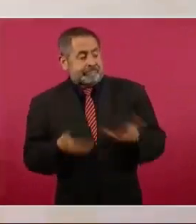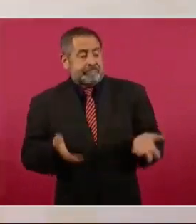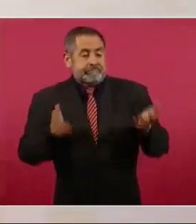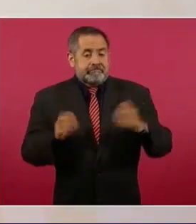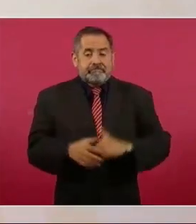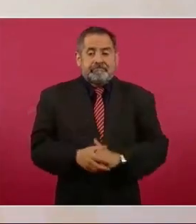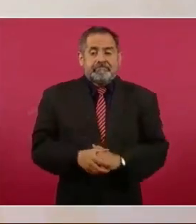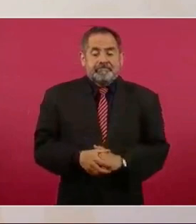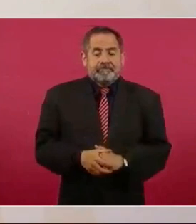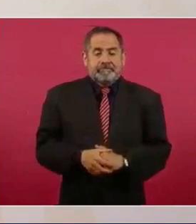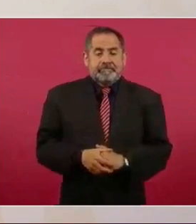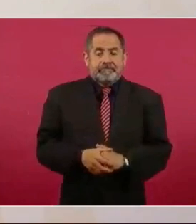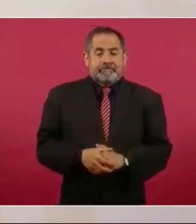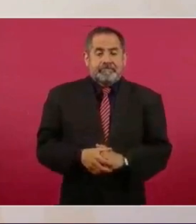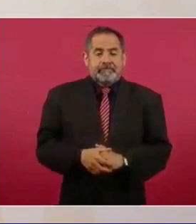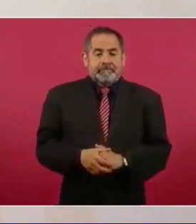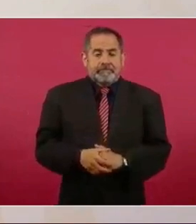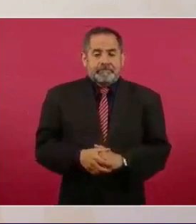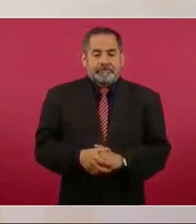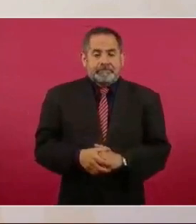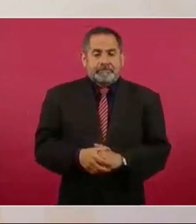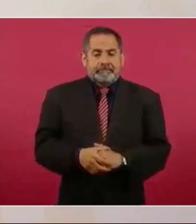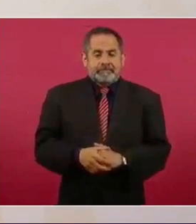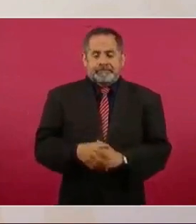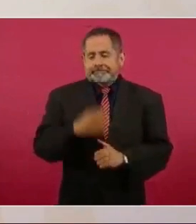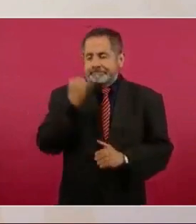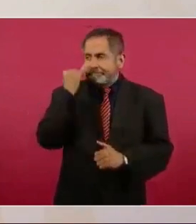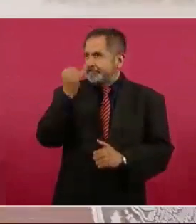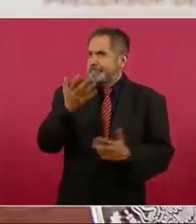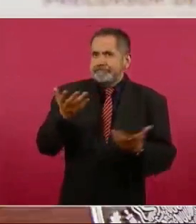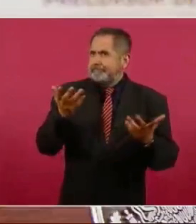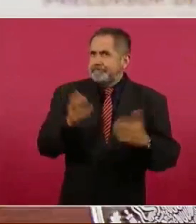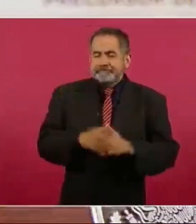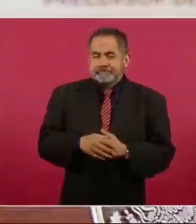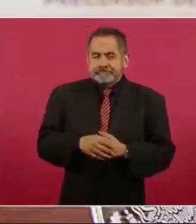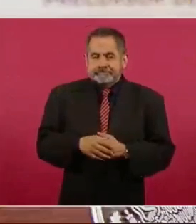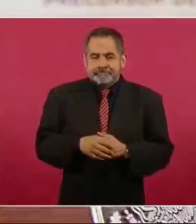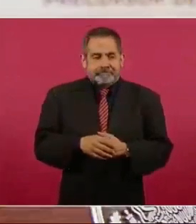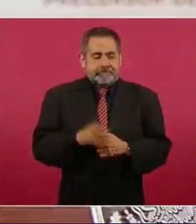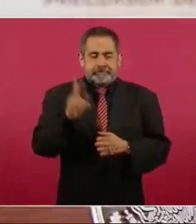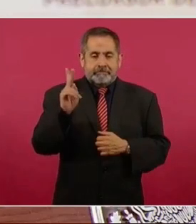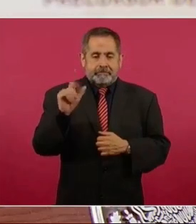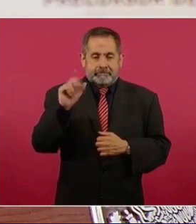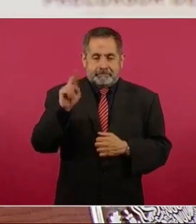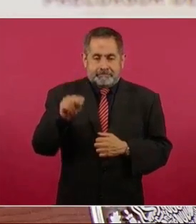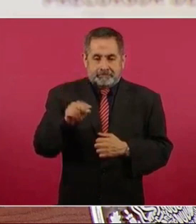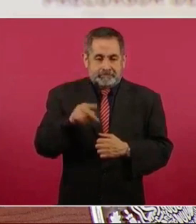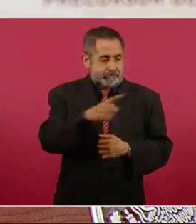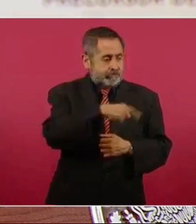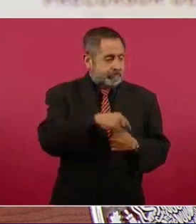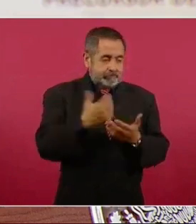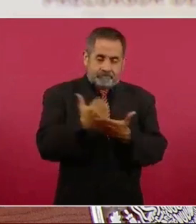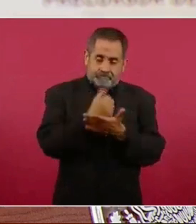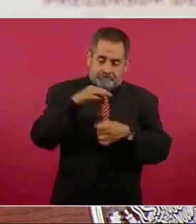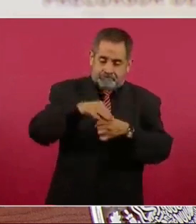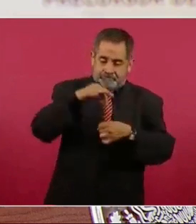Imagínense cómo va a obtener votos el PAN.